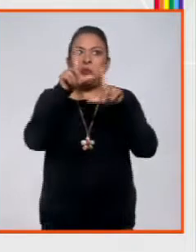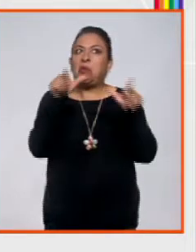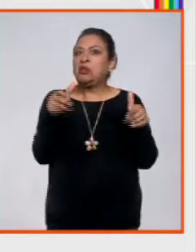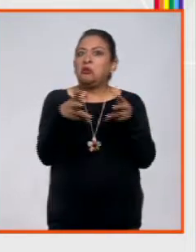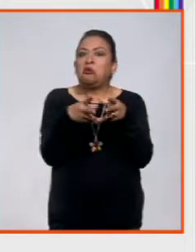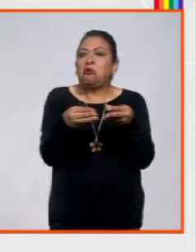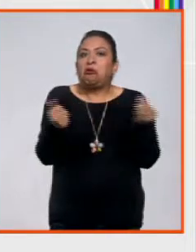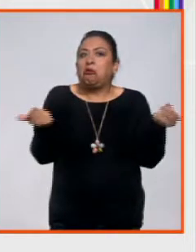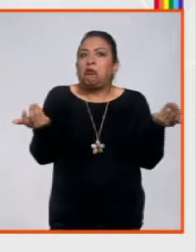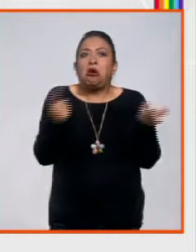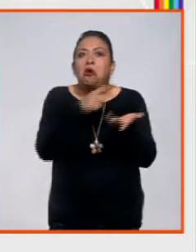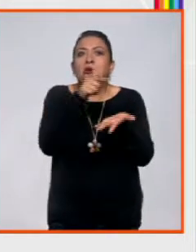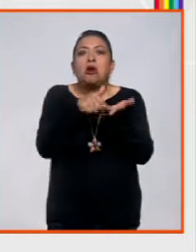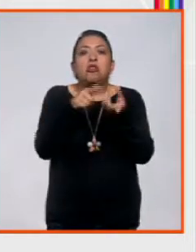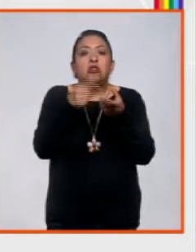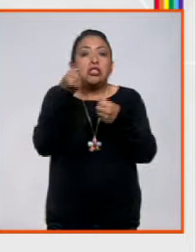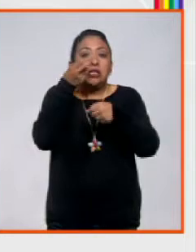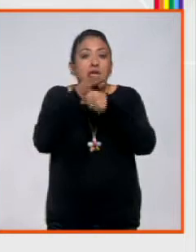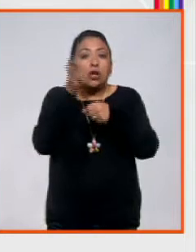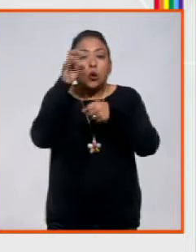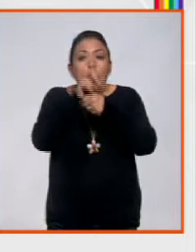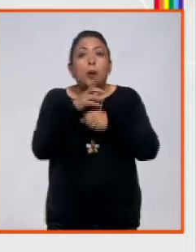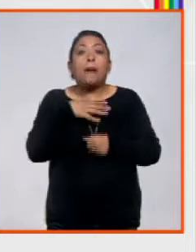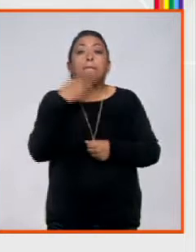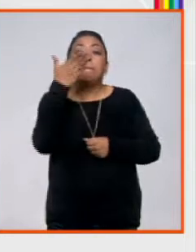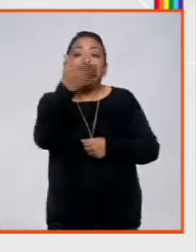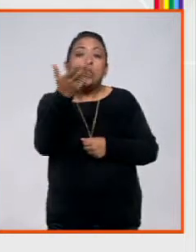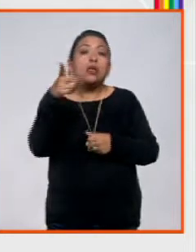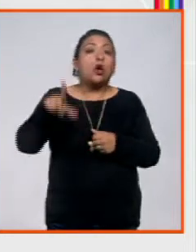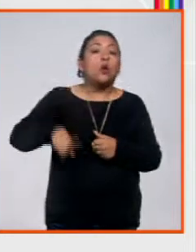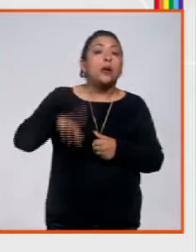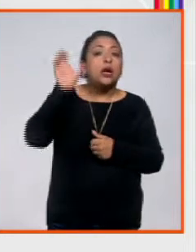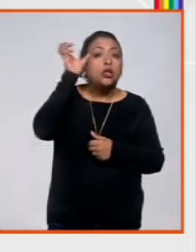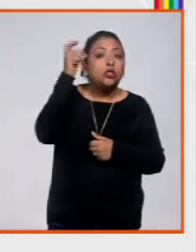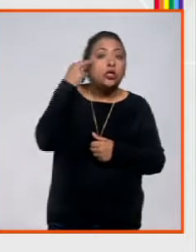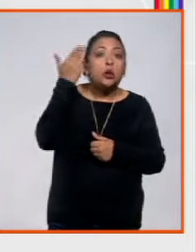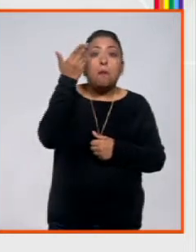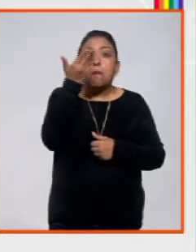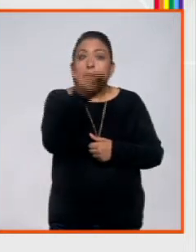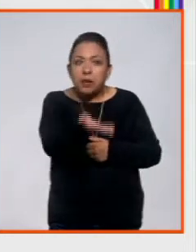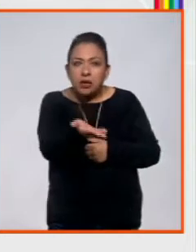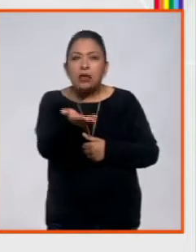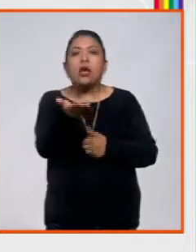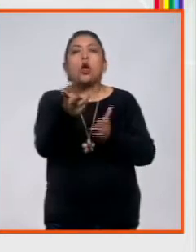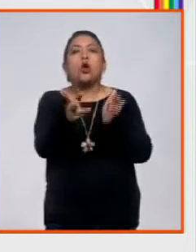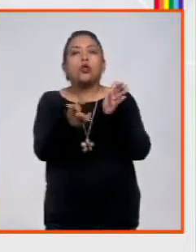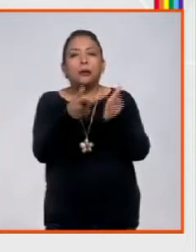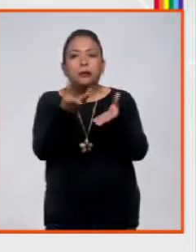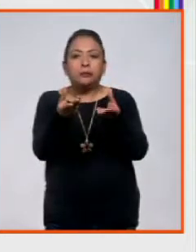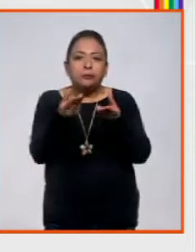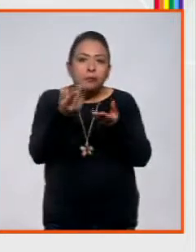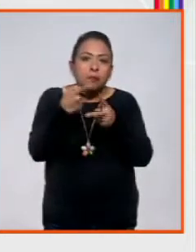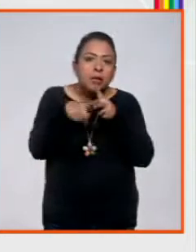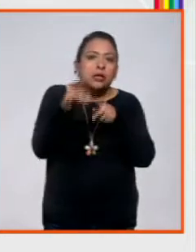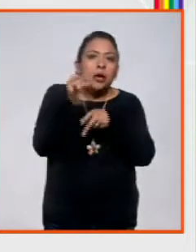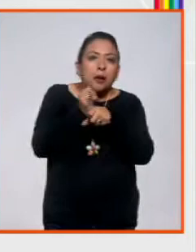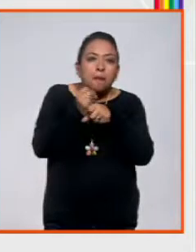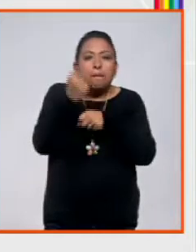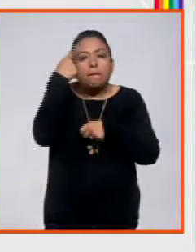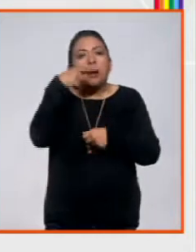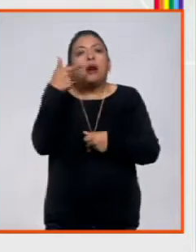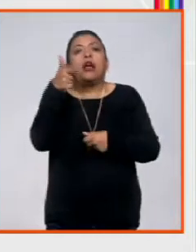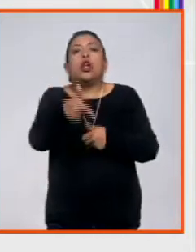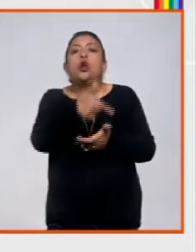en contra de cultura está haciendo a goles yo creo que estaba esta piedra el gobierno chino que y reinicie la investigación para